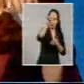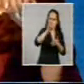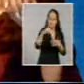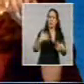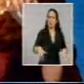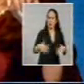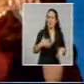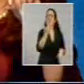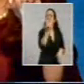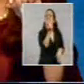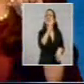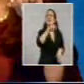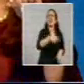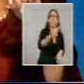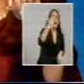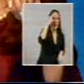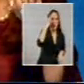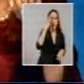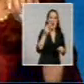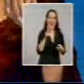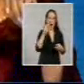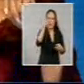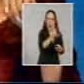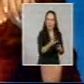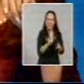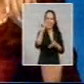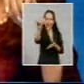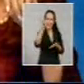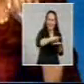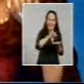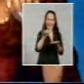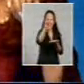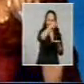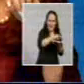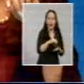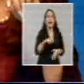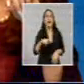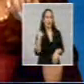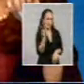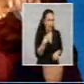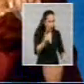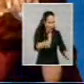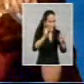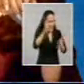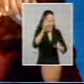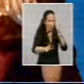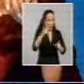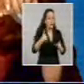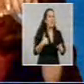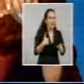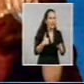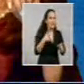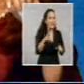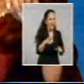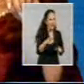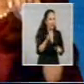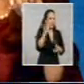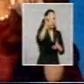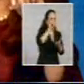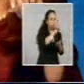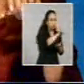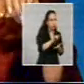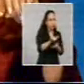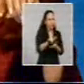6,9 fue de cabotaje, nosotros, los argentinos, y 1,9